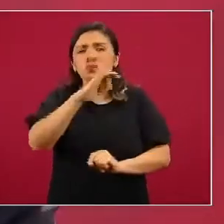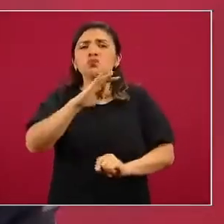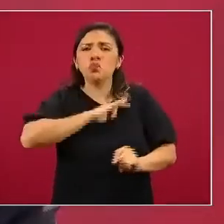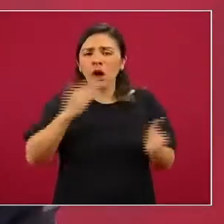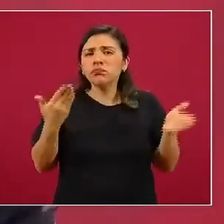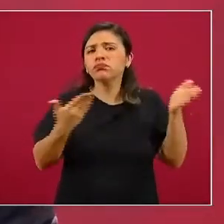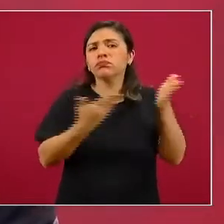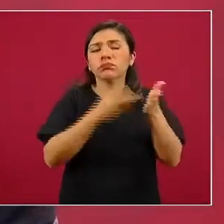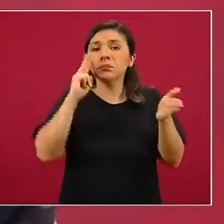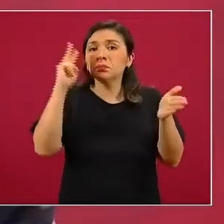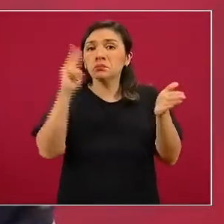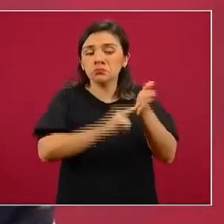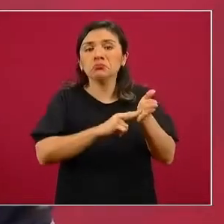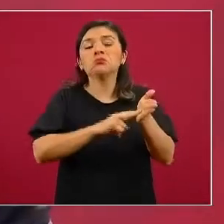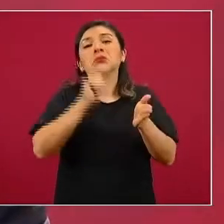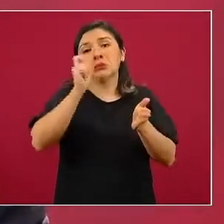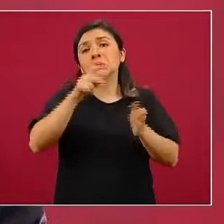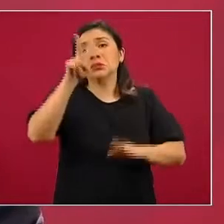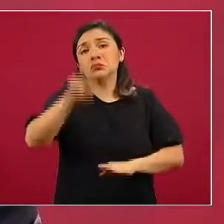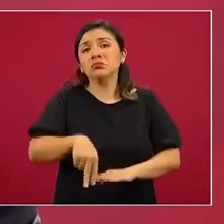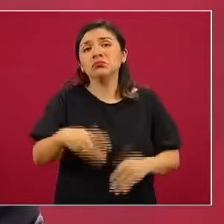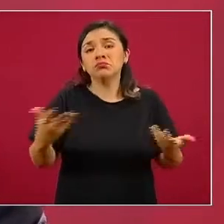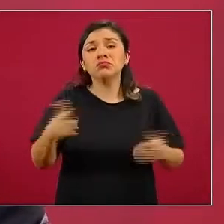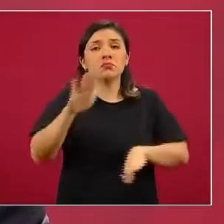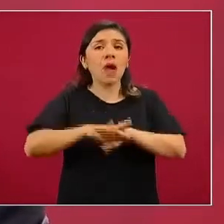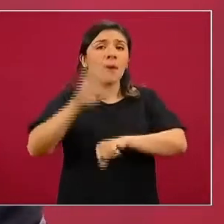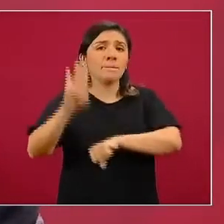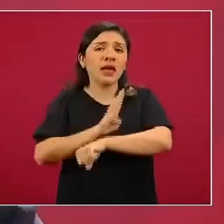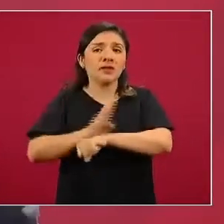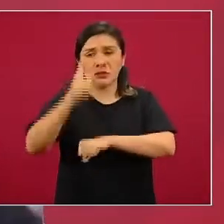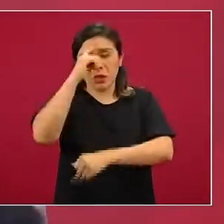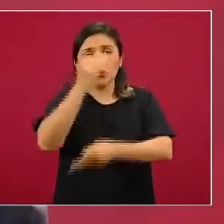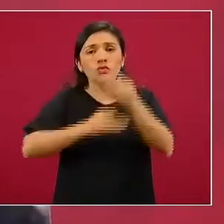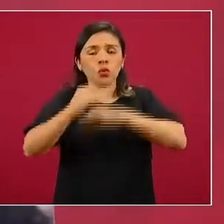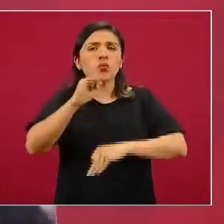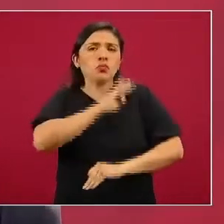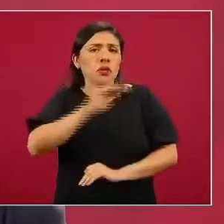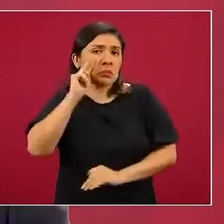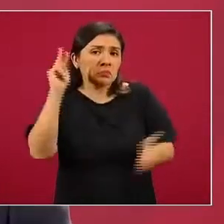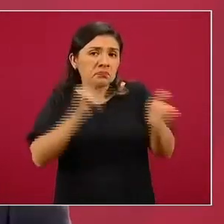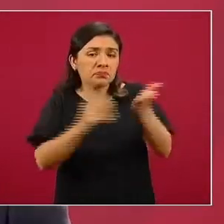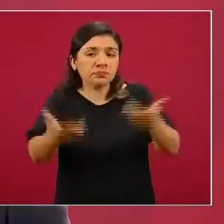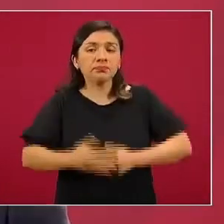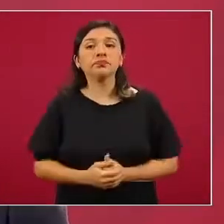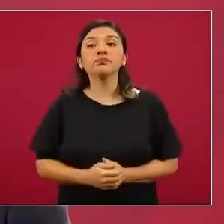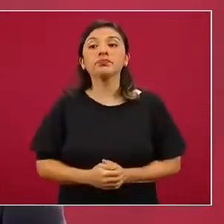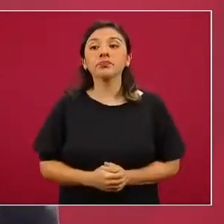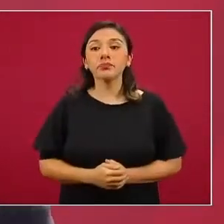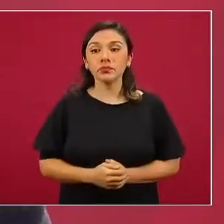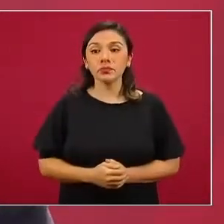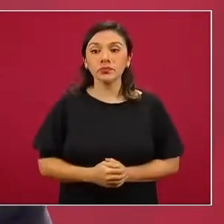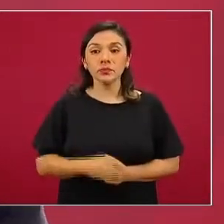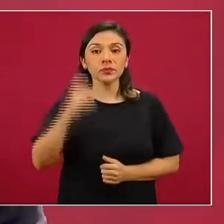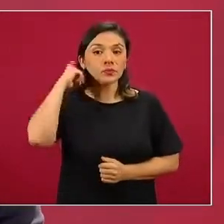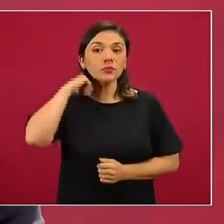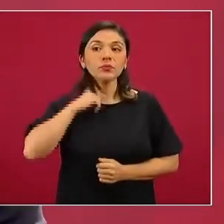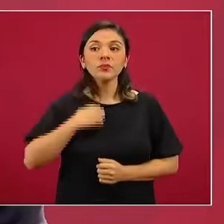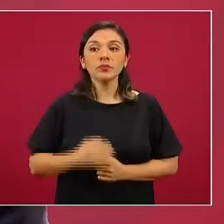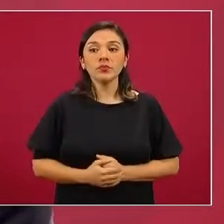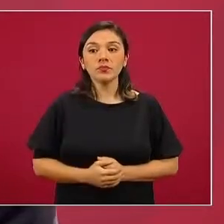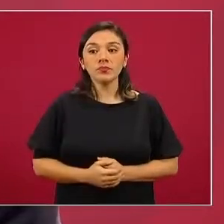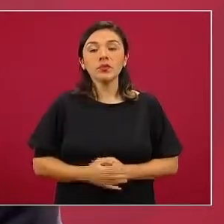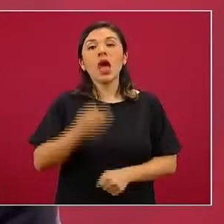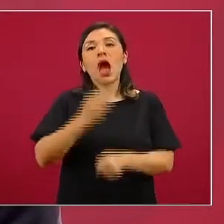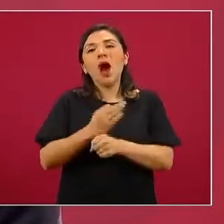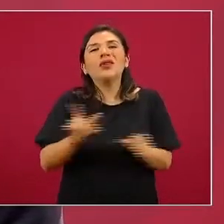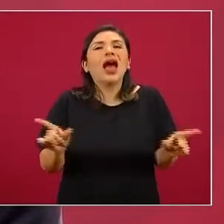hacer, y es de gran beneficio que así ocurra. Bueno, entonces, pero el informe sintético, obviamente